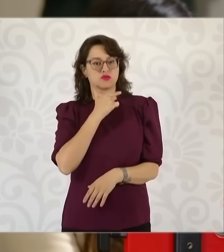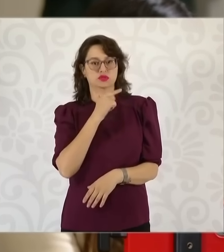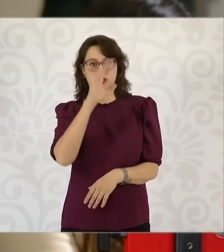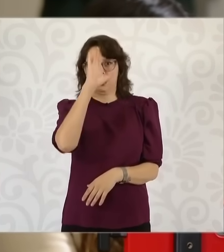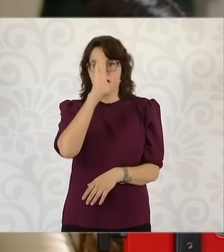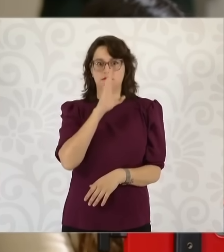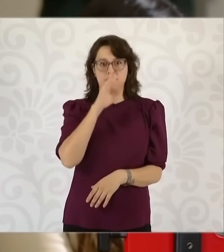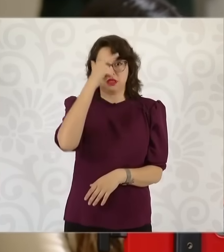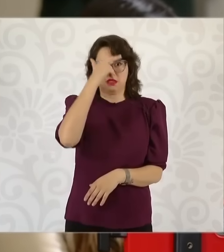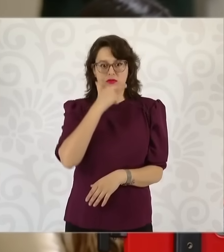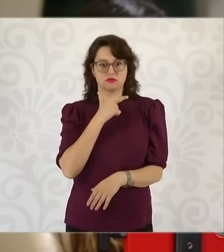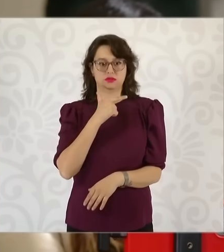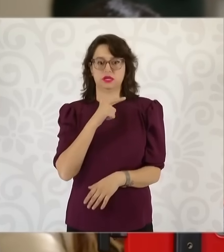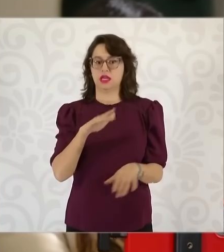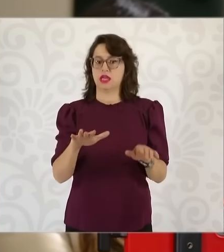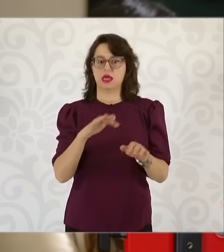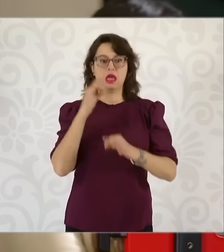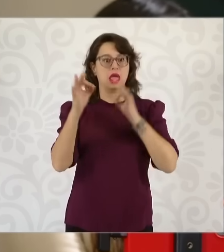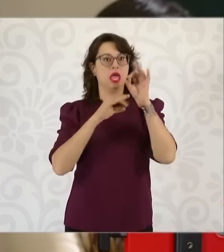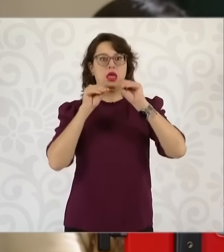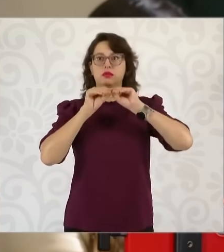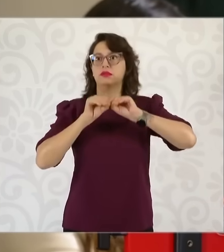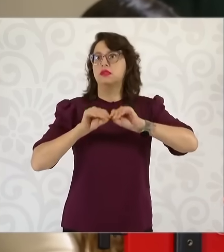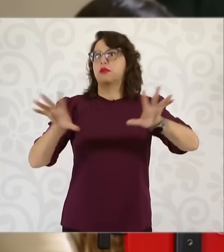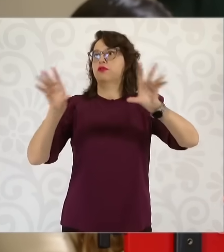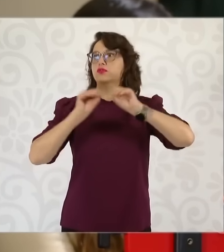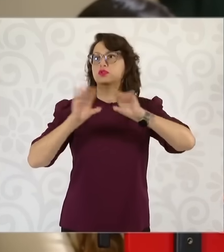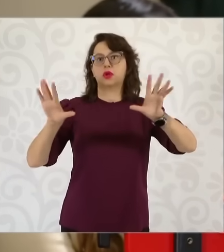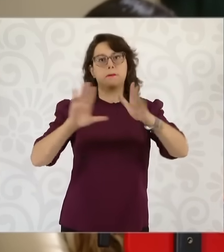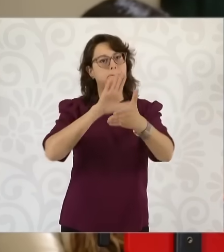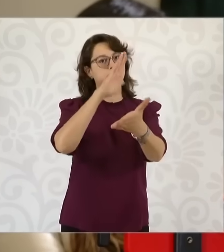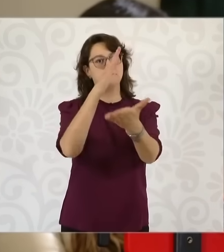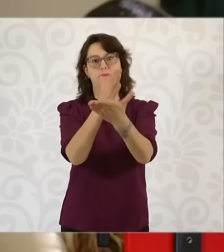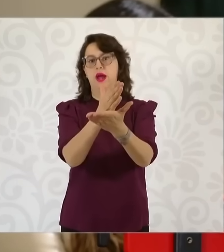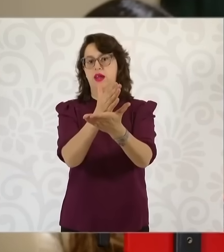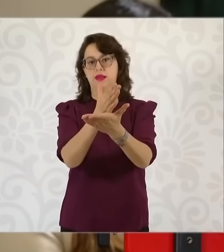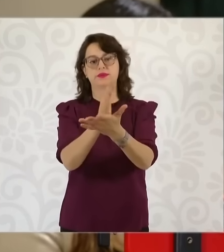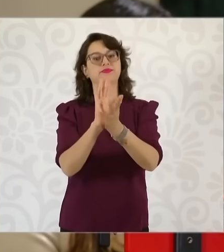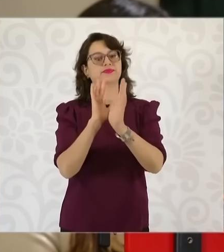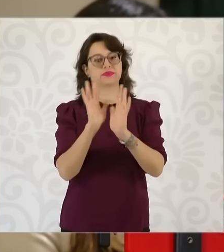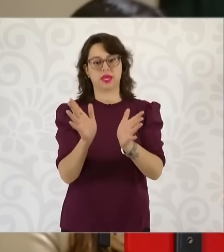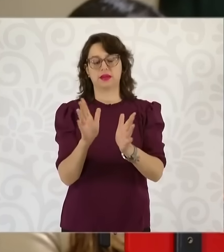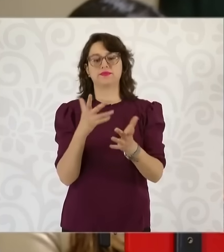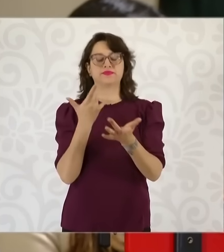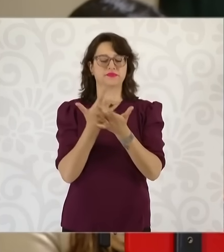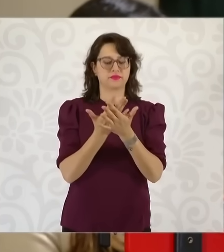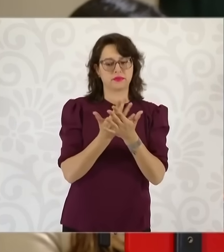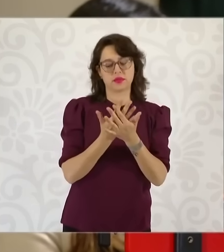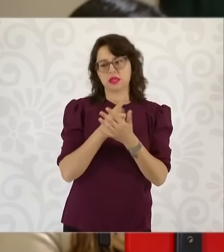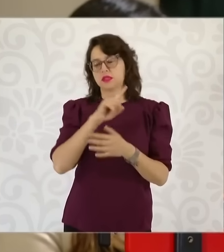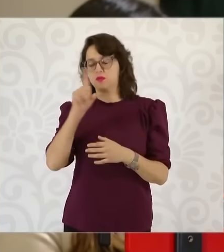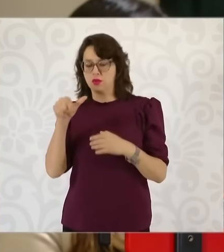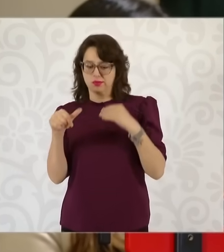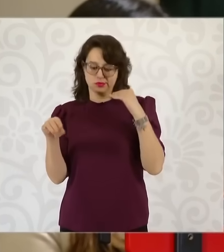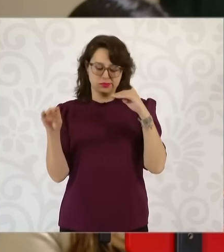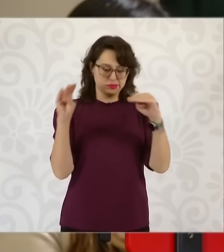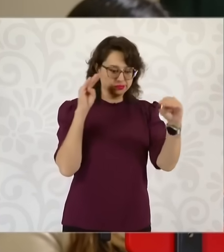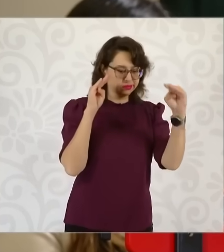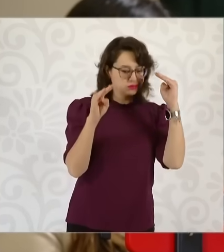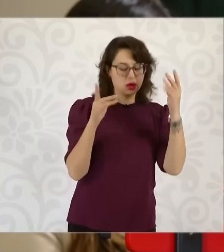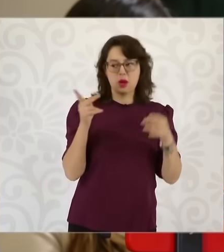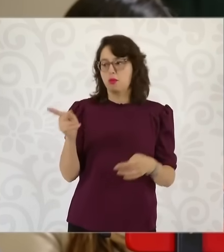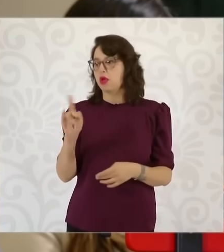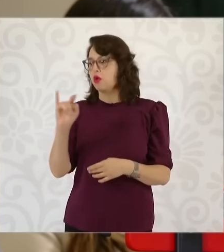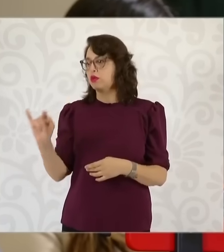esta importante jornada electoral que vamos a tener el próximo 1 de junio y que nos va a llevar a la democratización del